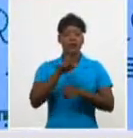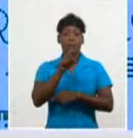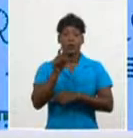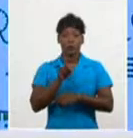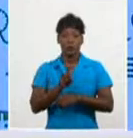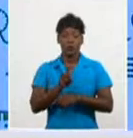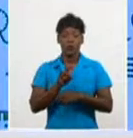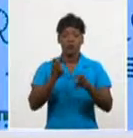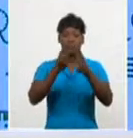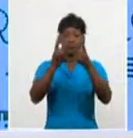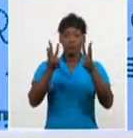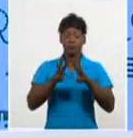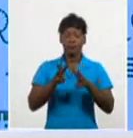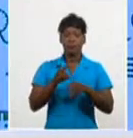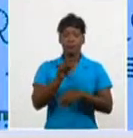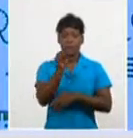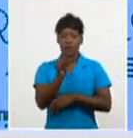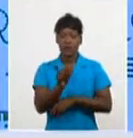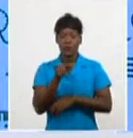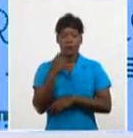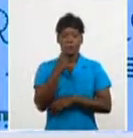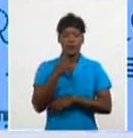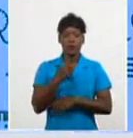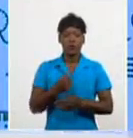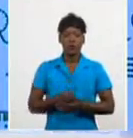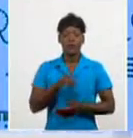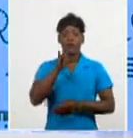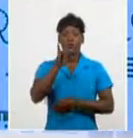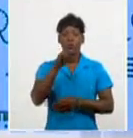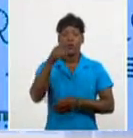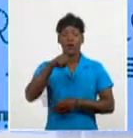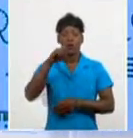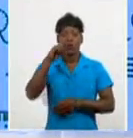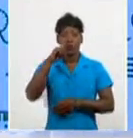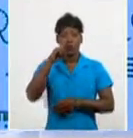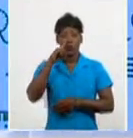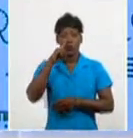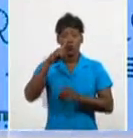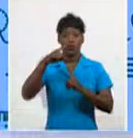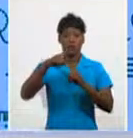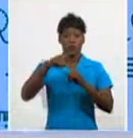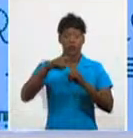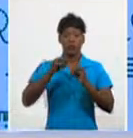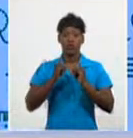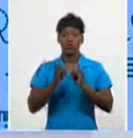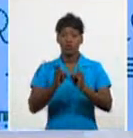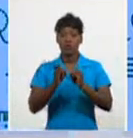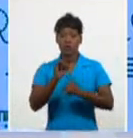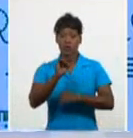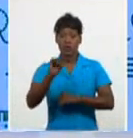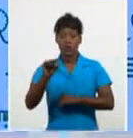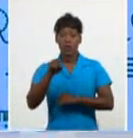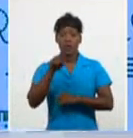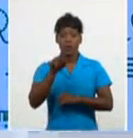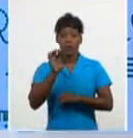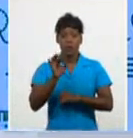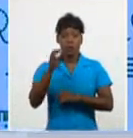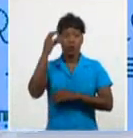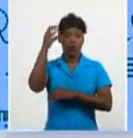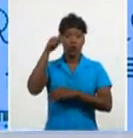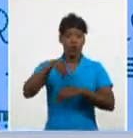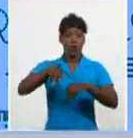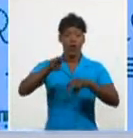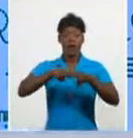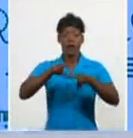lo siguiente. El 9 de junio, en el NTV Misión Estelar, el gobernador de La Habana, Reinaldo García Zapata, dijo, y cita a este